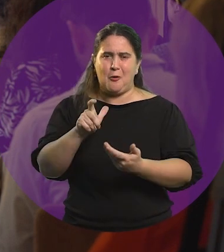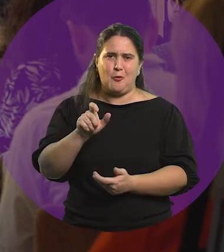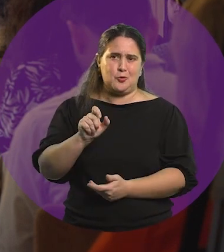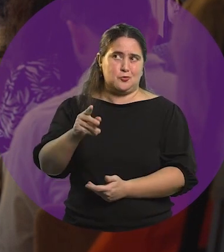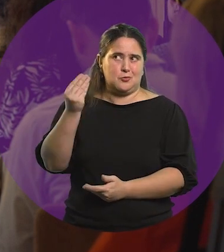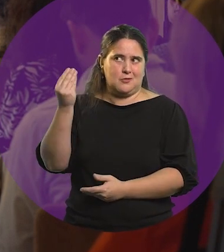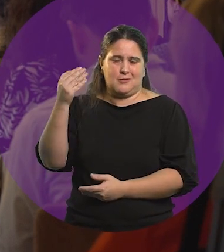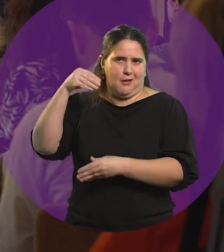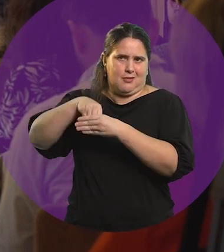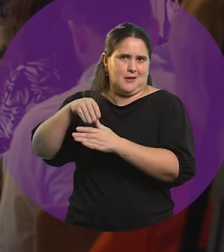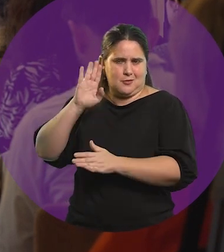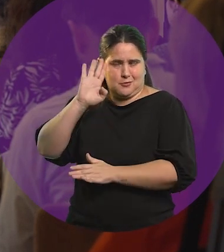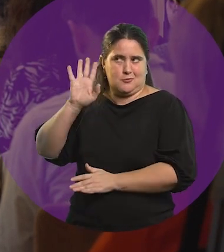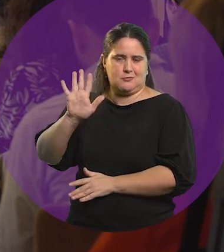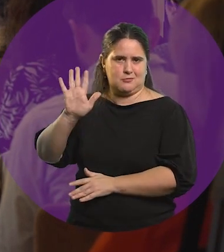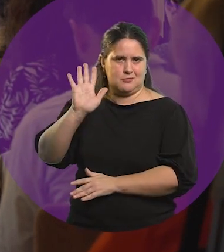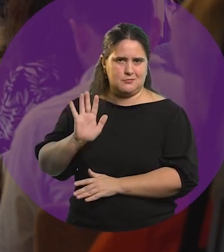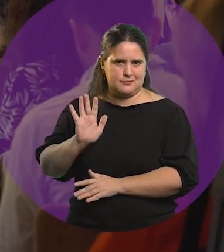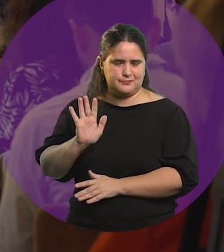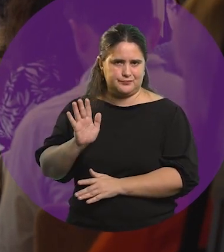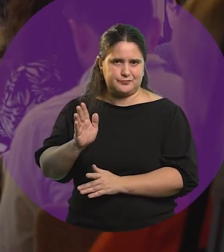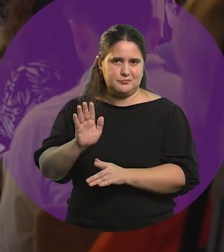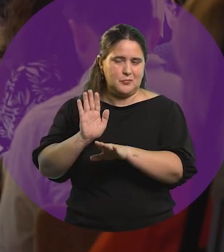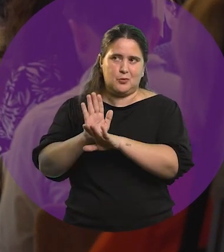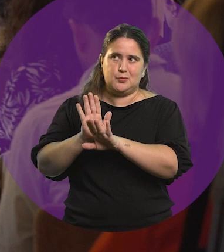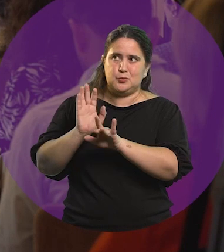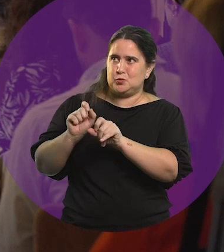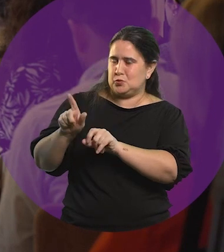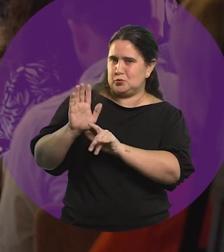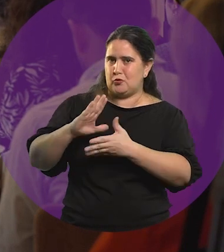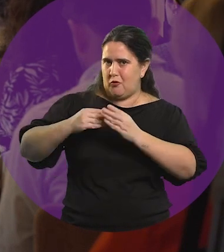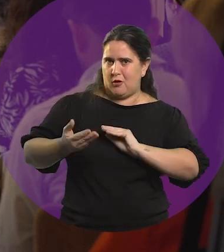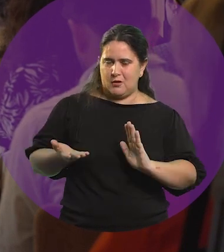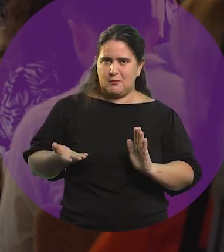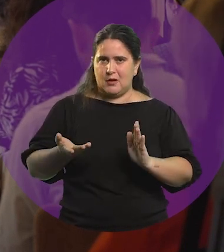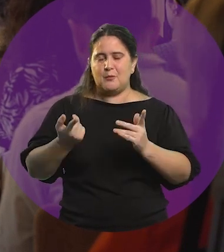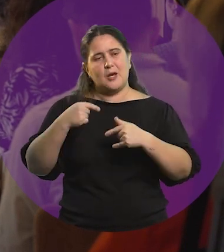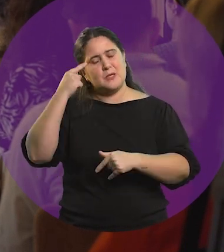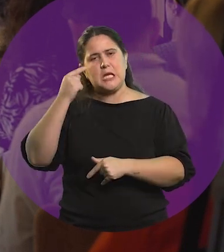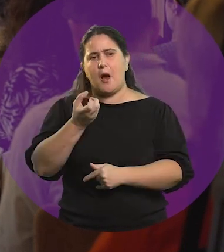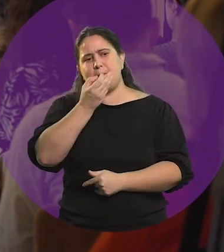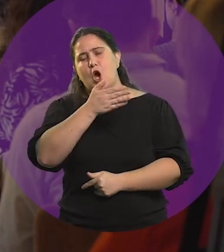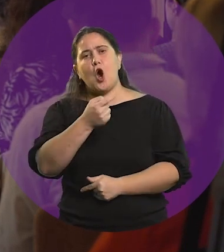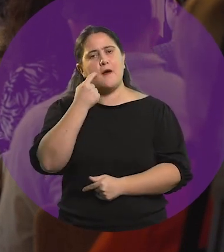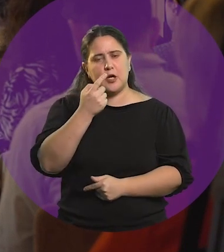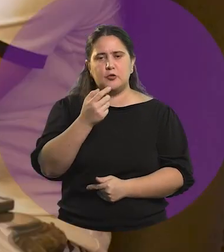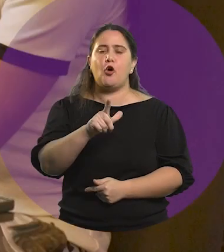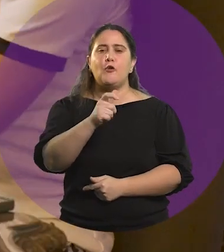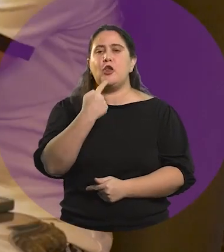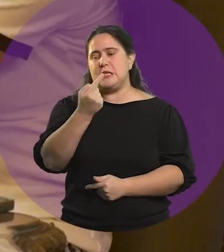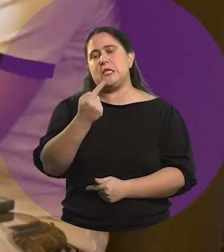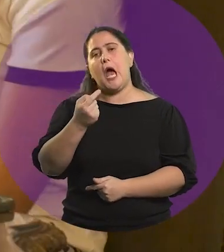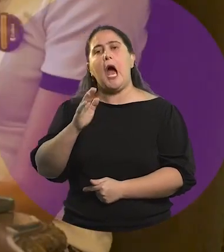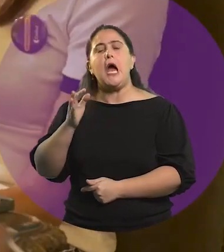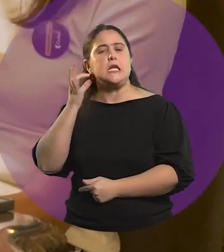es algo que uno trae, ¿no? Como una percepción. Estos sesgos de los que es un sesgo, exactamente. La percepción de que tienen mejores habilidades. Por supuesto te